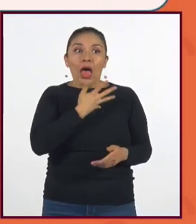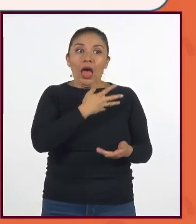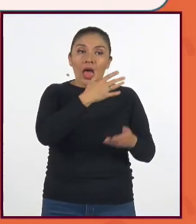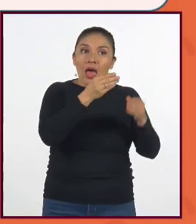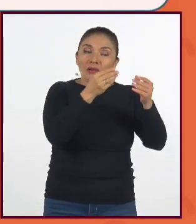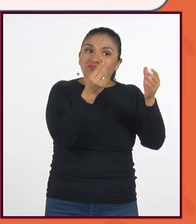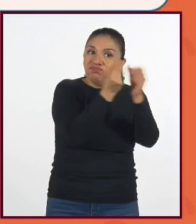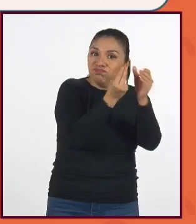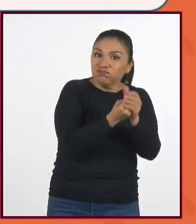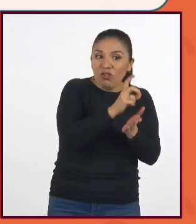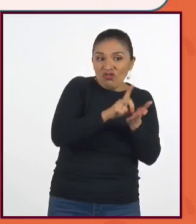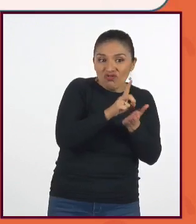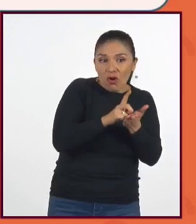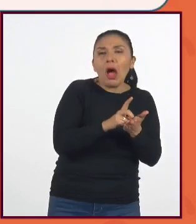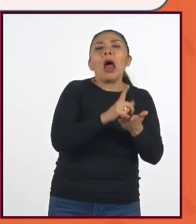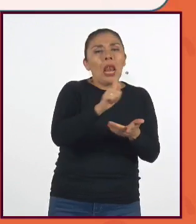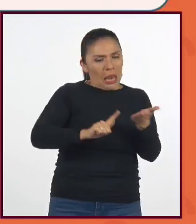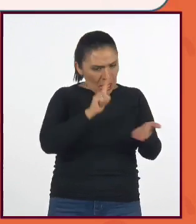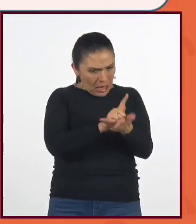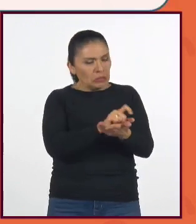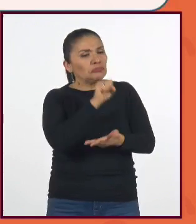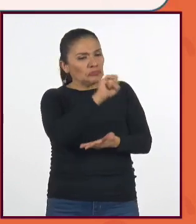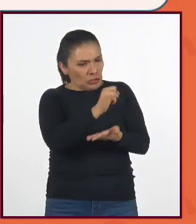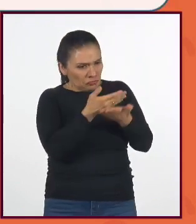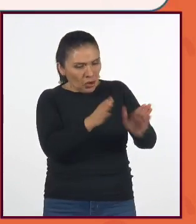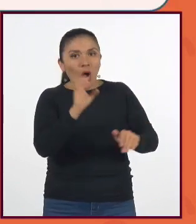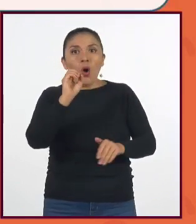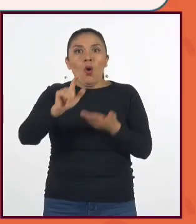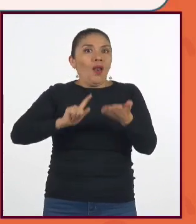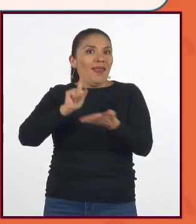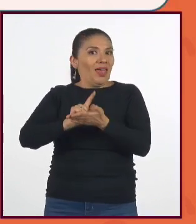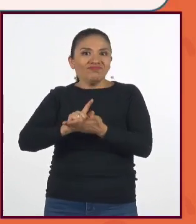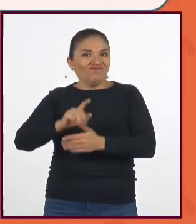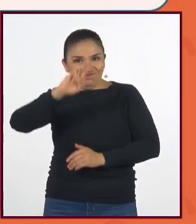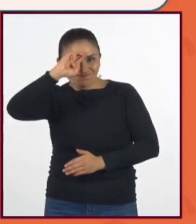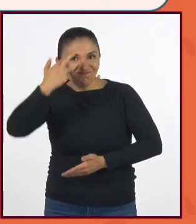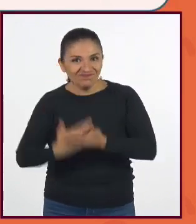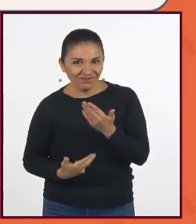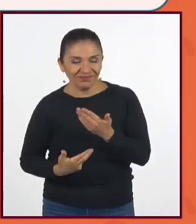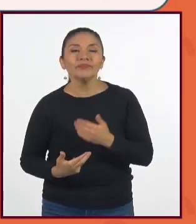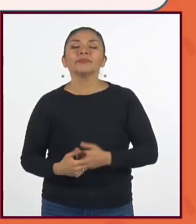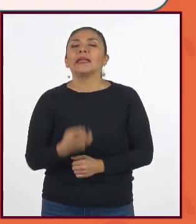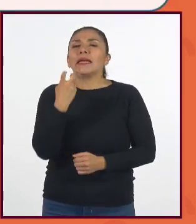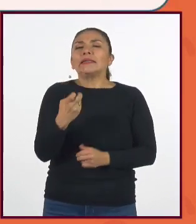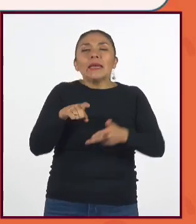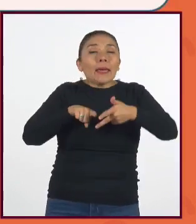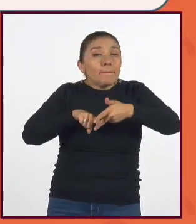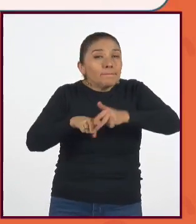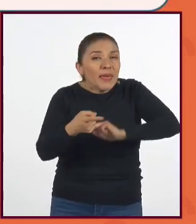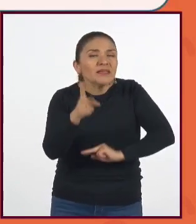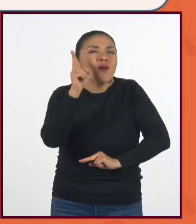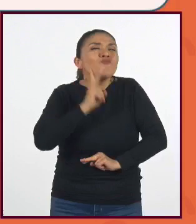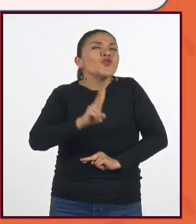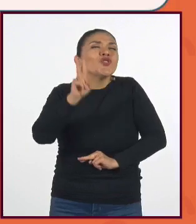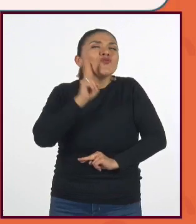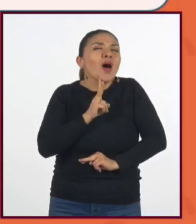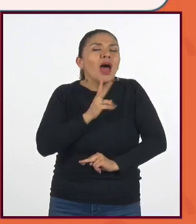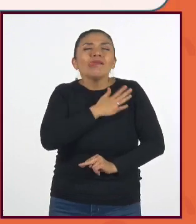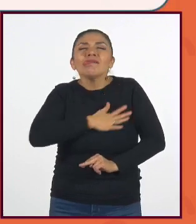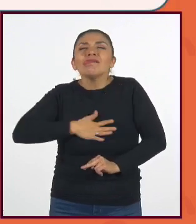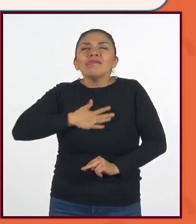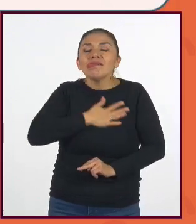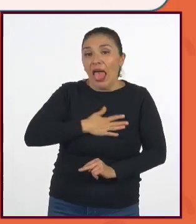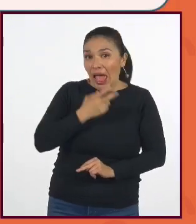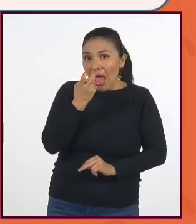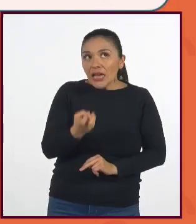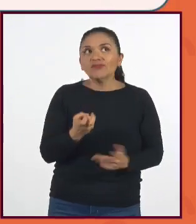ilegales. Y pues esto es, digamos, que el consumo inicial de una sustancia experimental se considera,